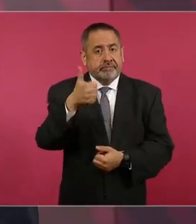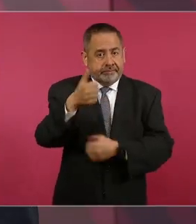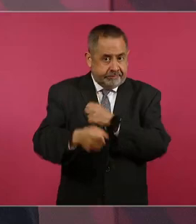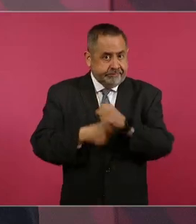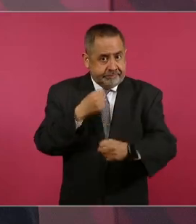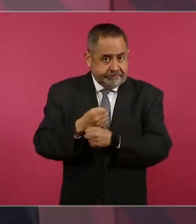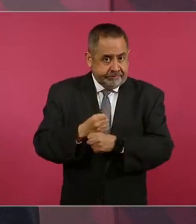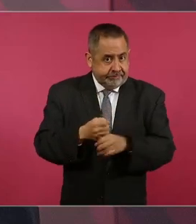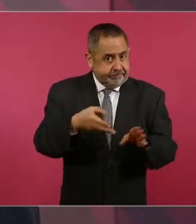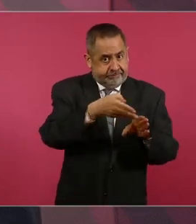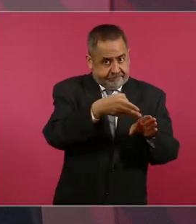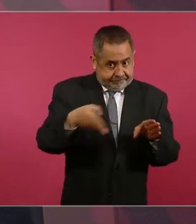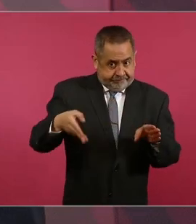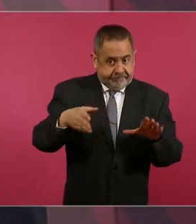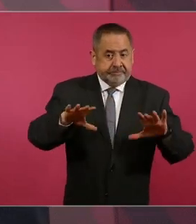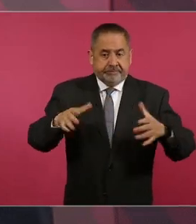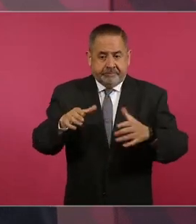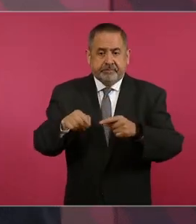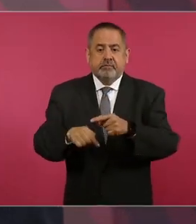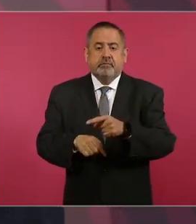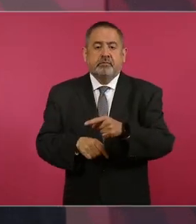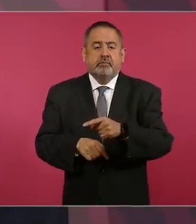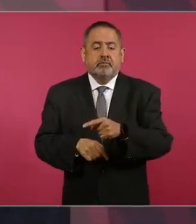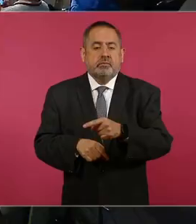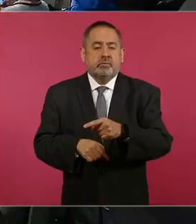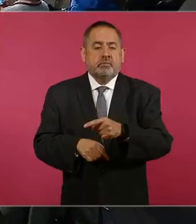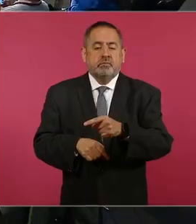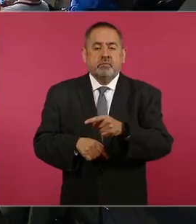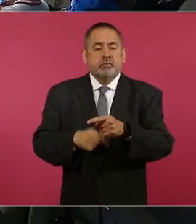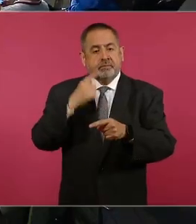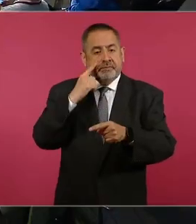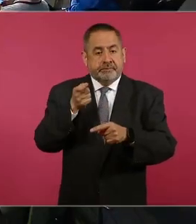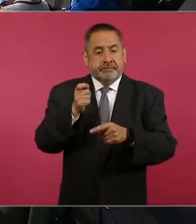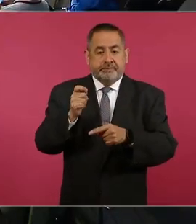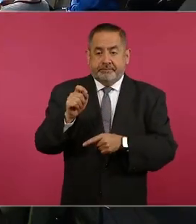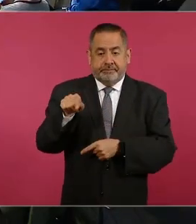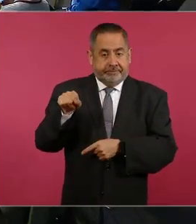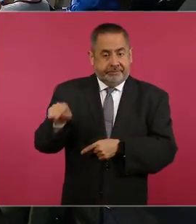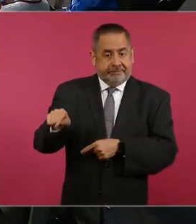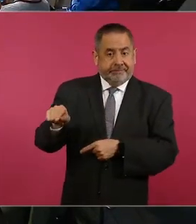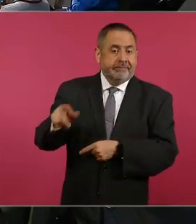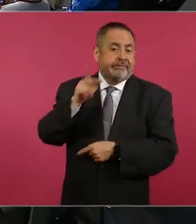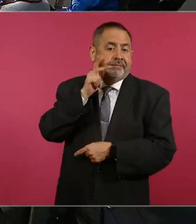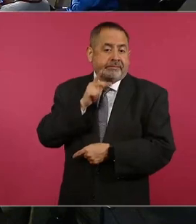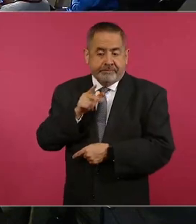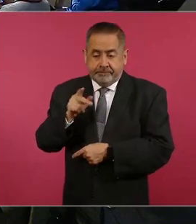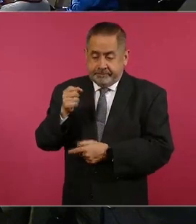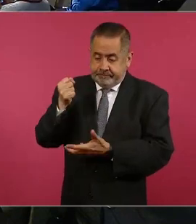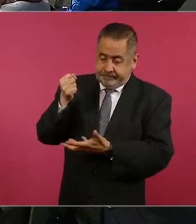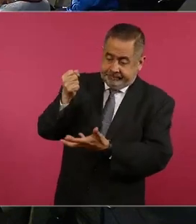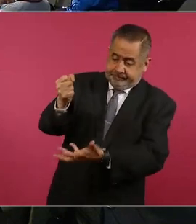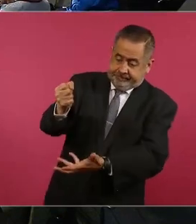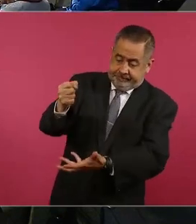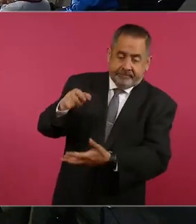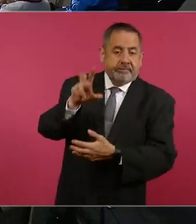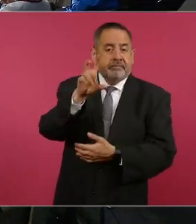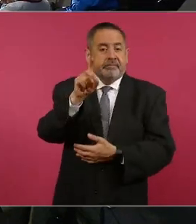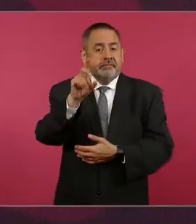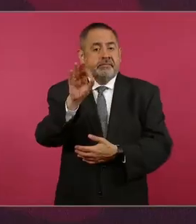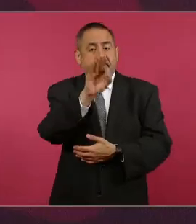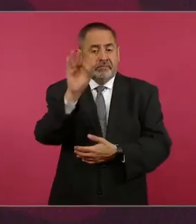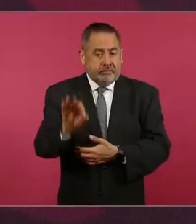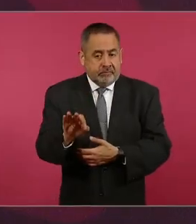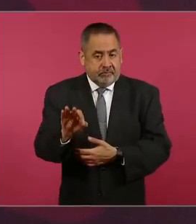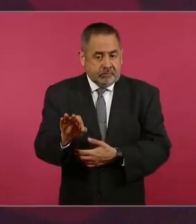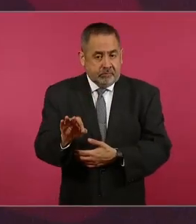el 30 por ciento del presupuesto nacional, 30